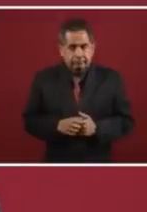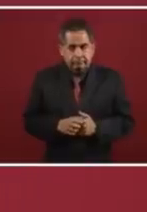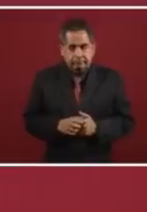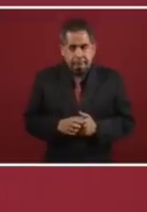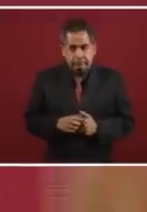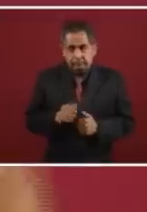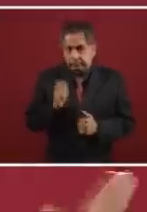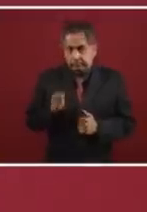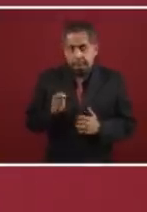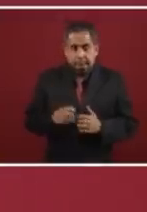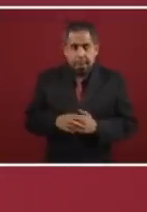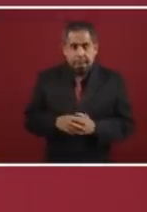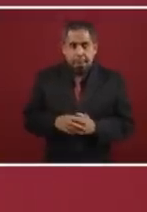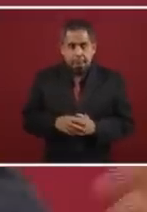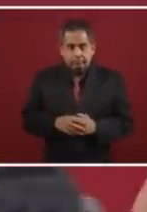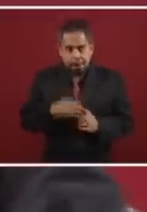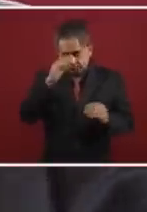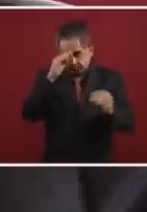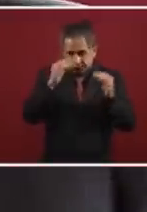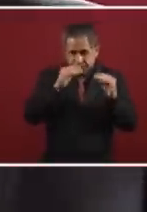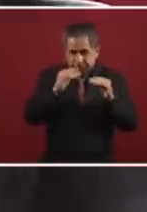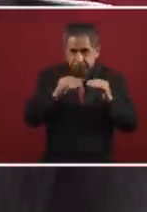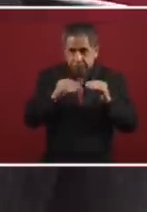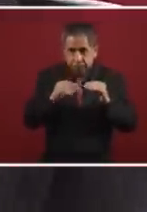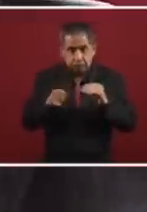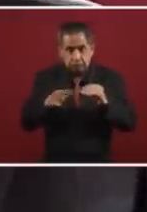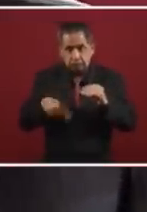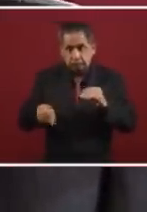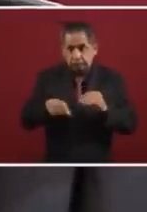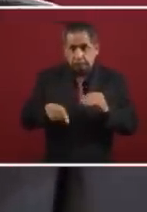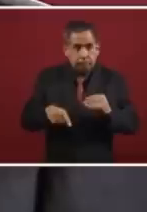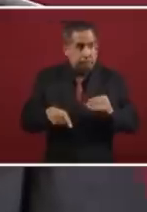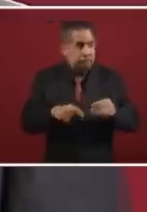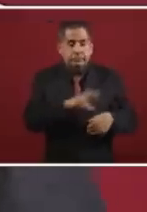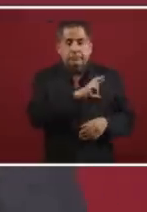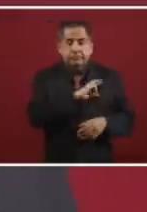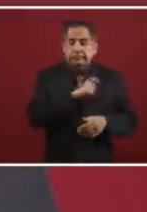ya están queriendo comprar particulares